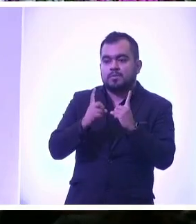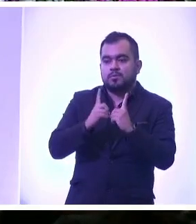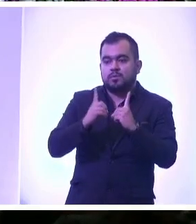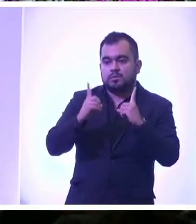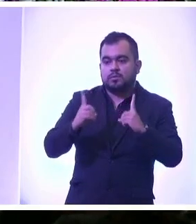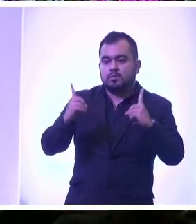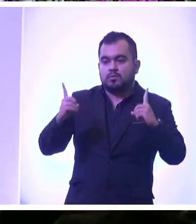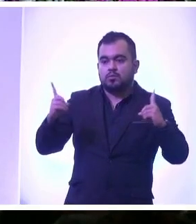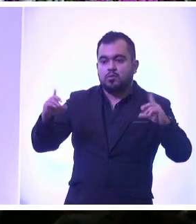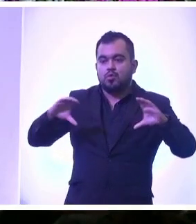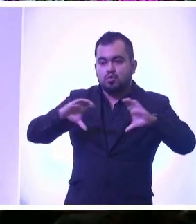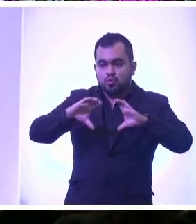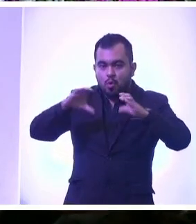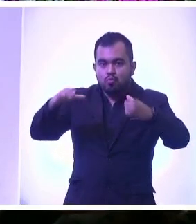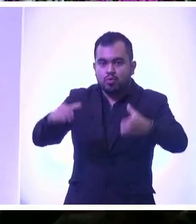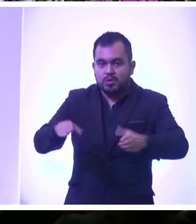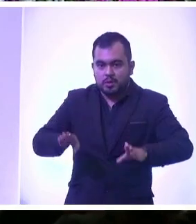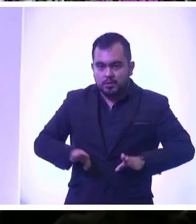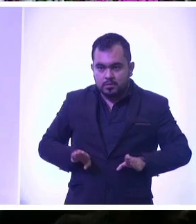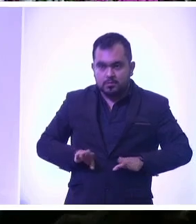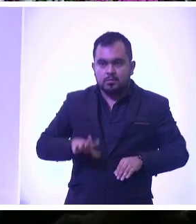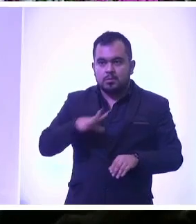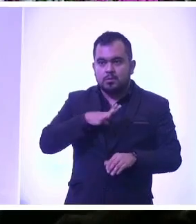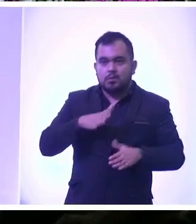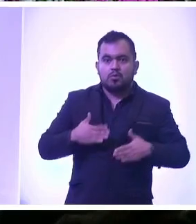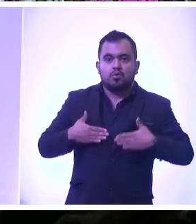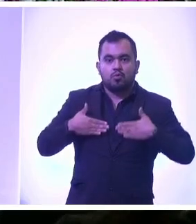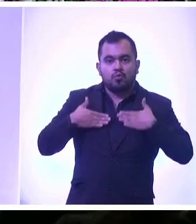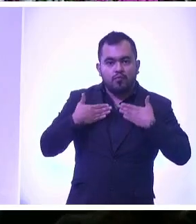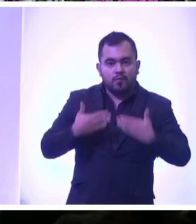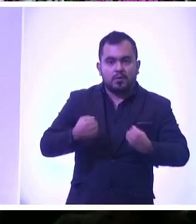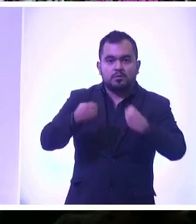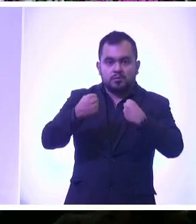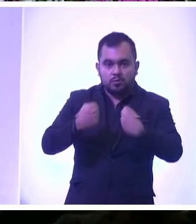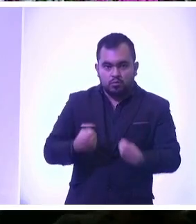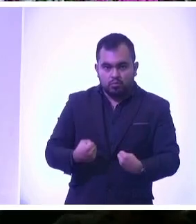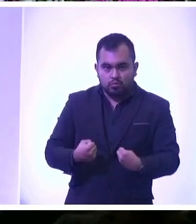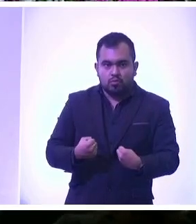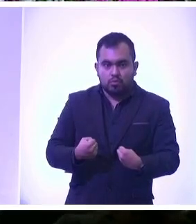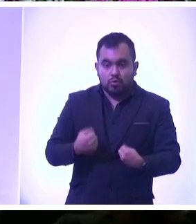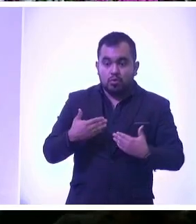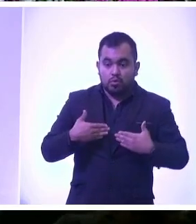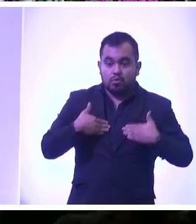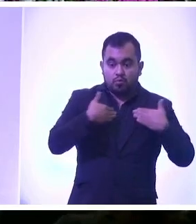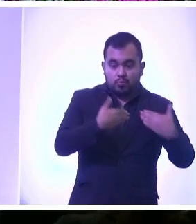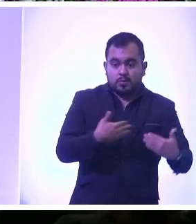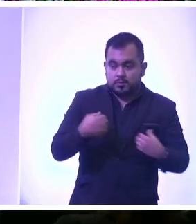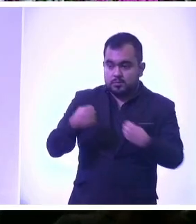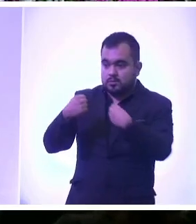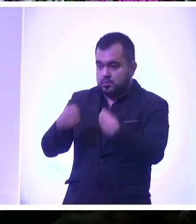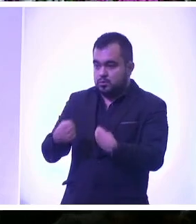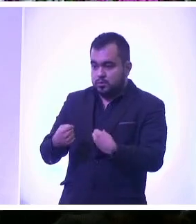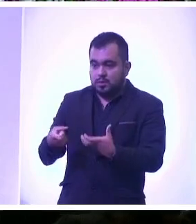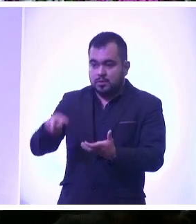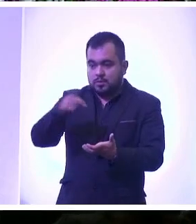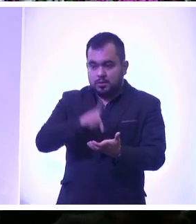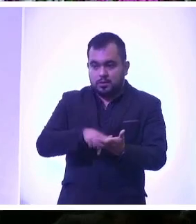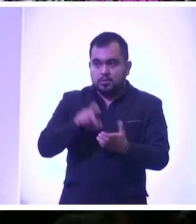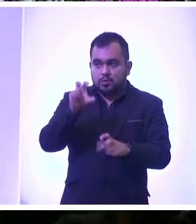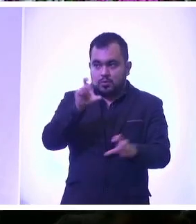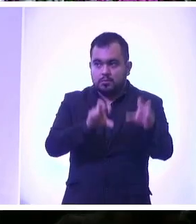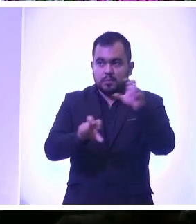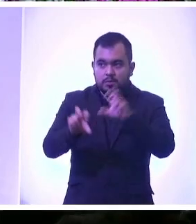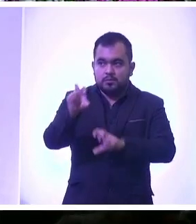comunidad de manera adecuada porque hay confianza certidumbre y después de que hay confianza y certidumbre qué viene la inversión